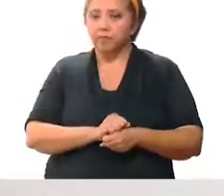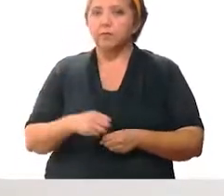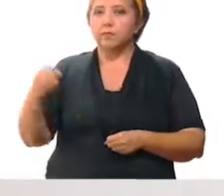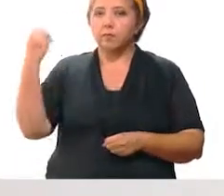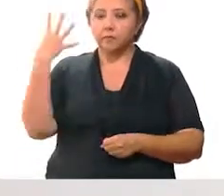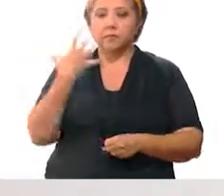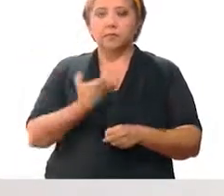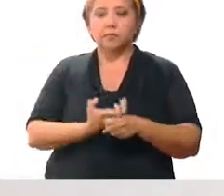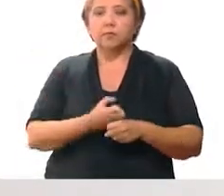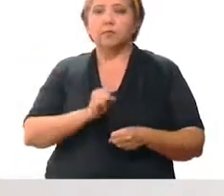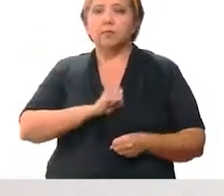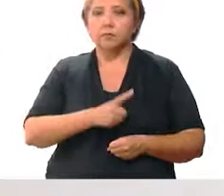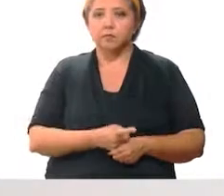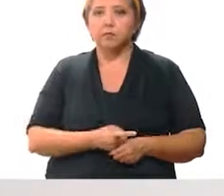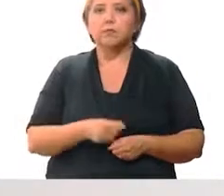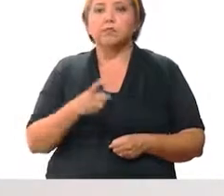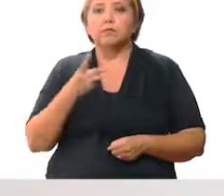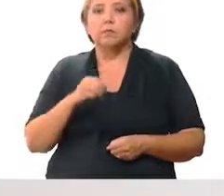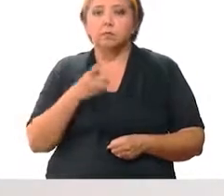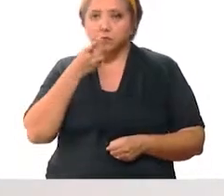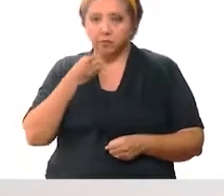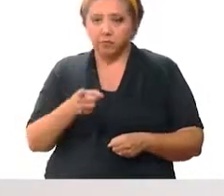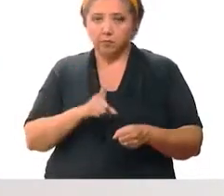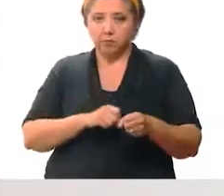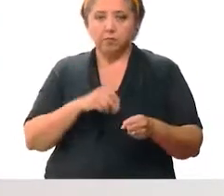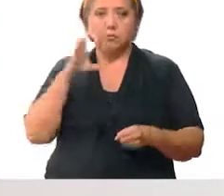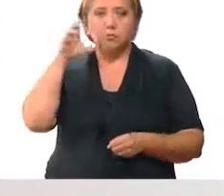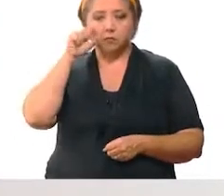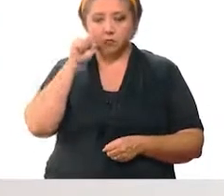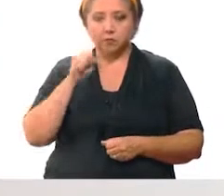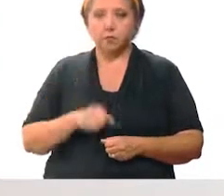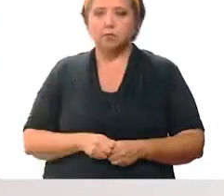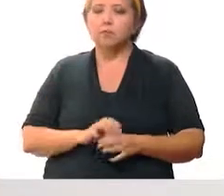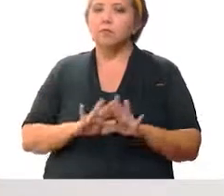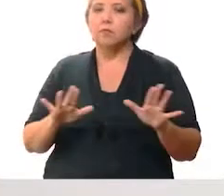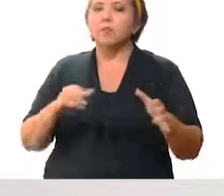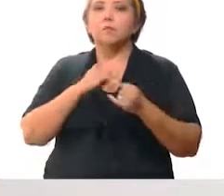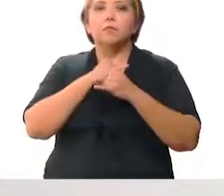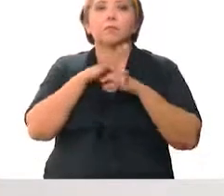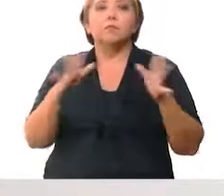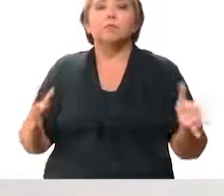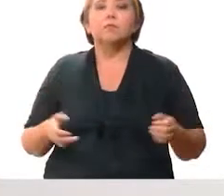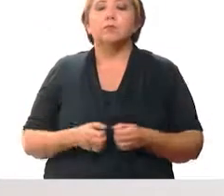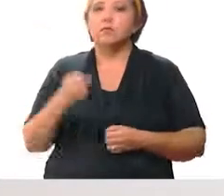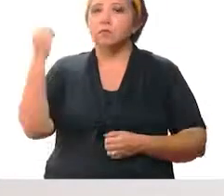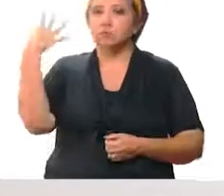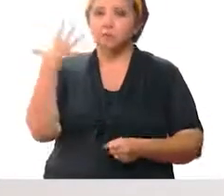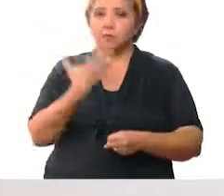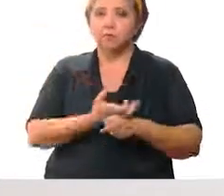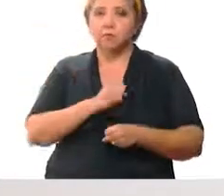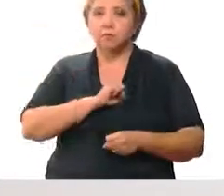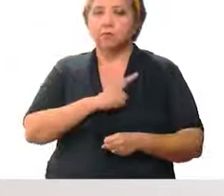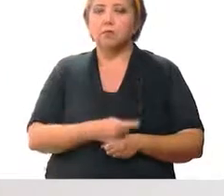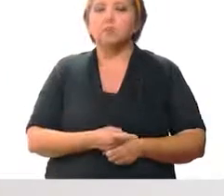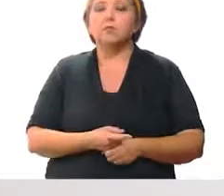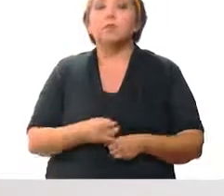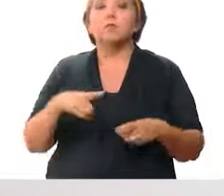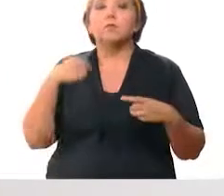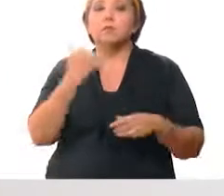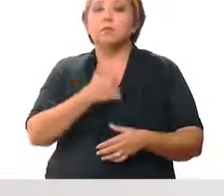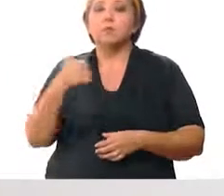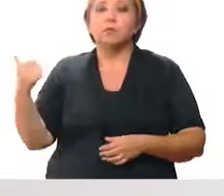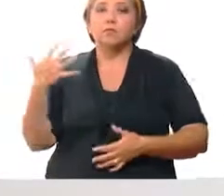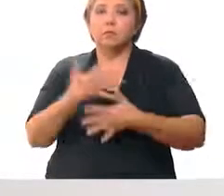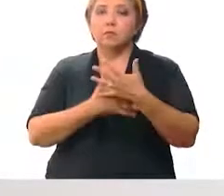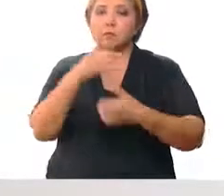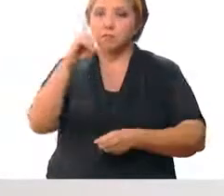semanales del Semáforo Estatal de Salud marcan color naranja. Como se ha informado, el Semáforo Estatal de Salud se va a dar a conocer